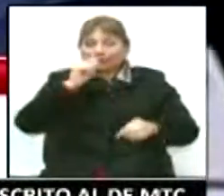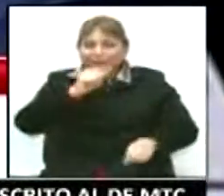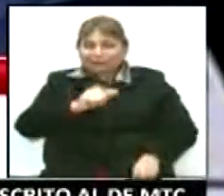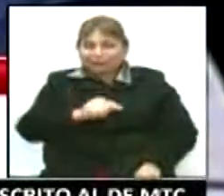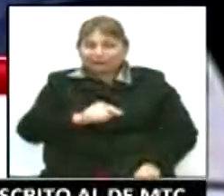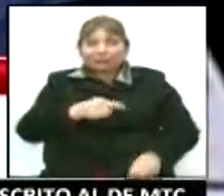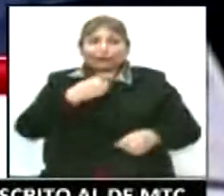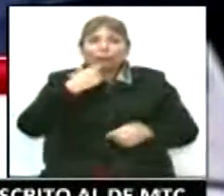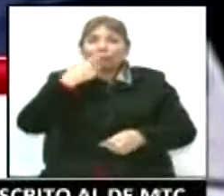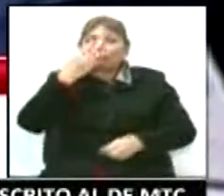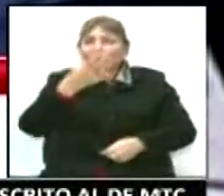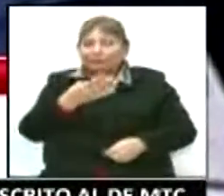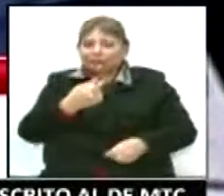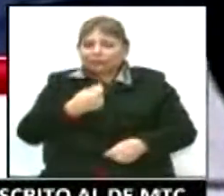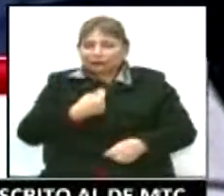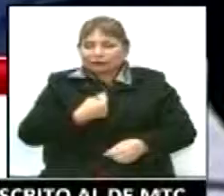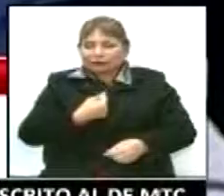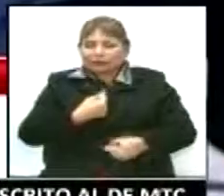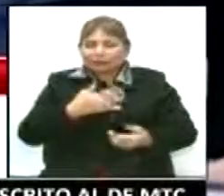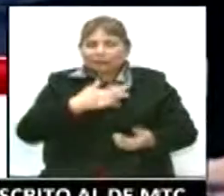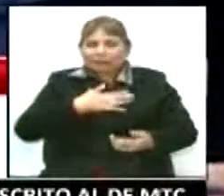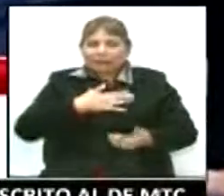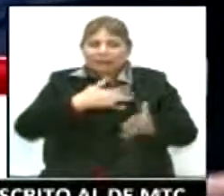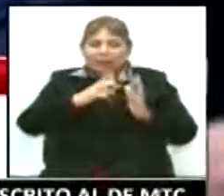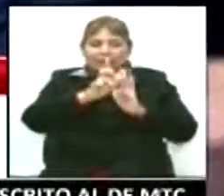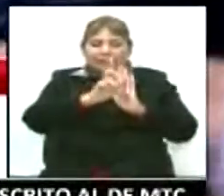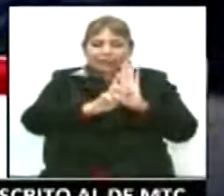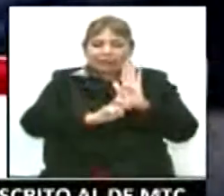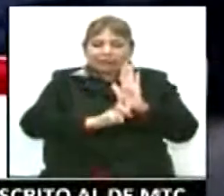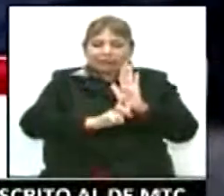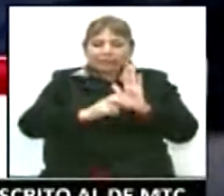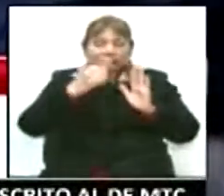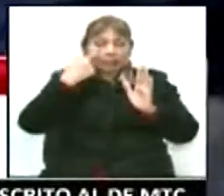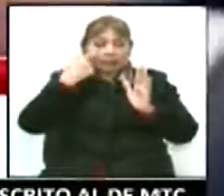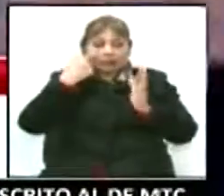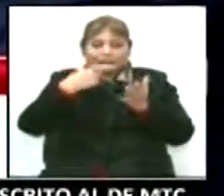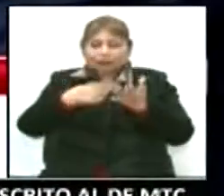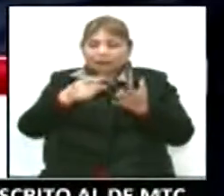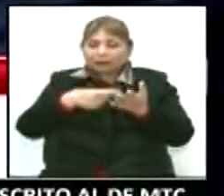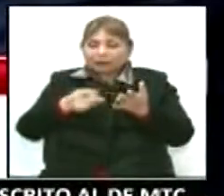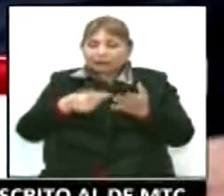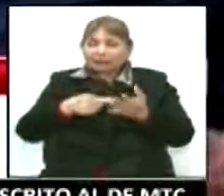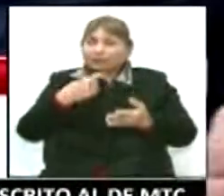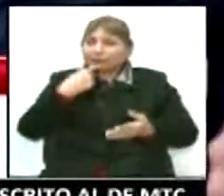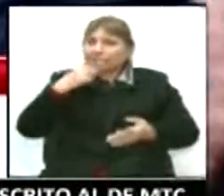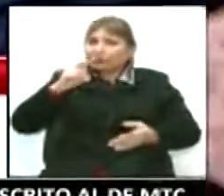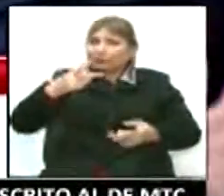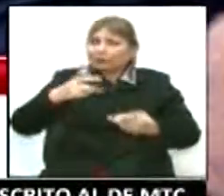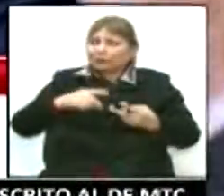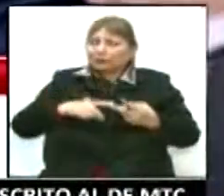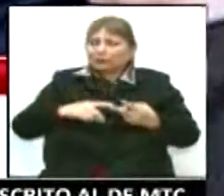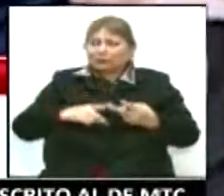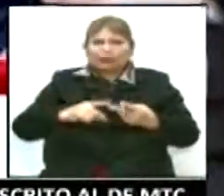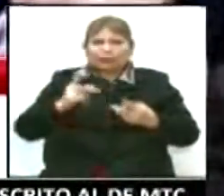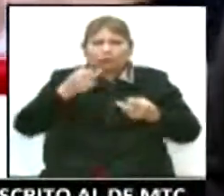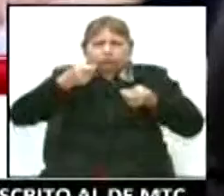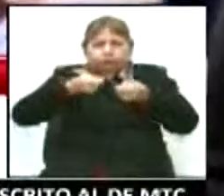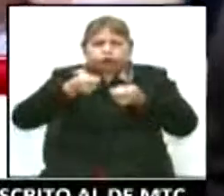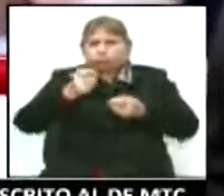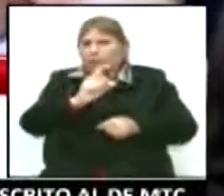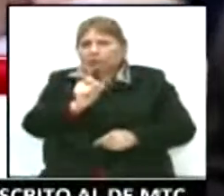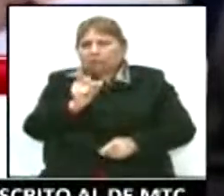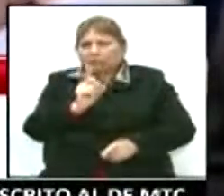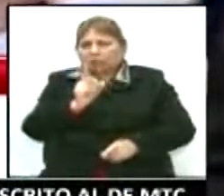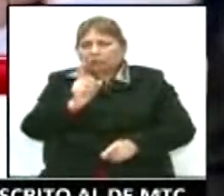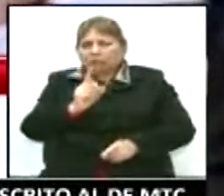donde manifestamos, yo llevé mi lista de observaciones, Y segundo lugar, no se trata de imponer, pero tampoco ha estado